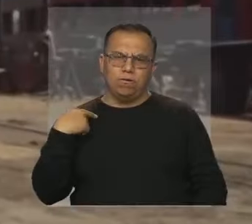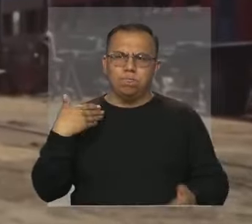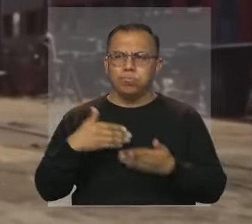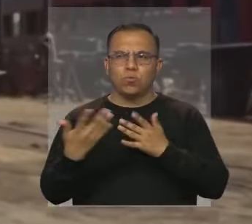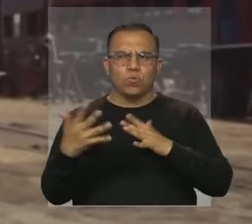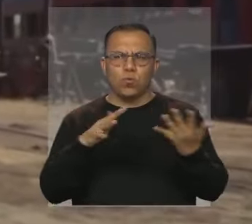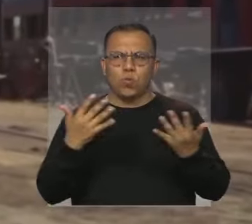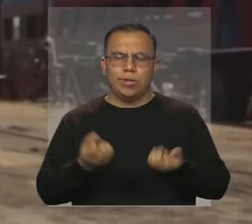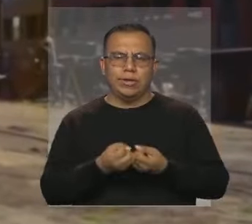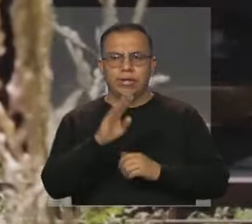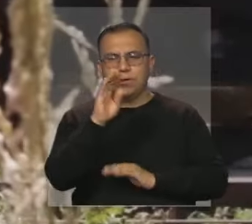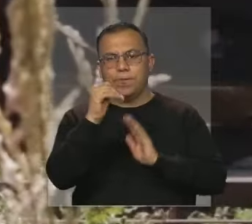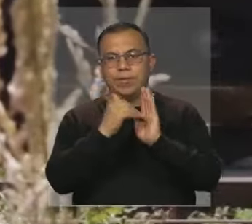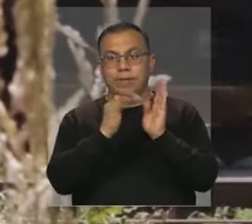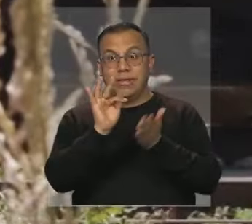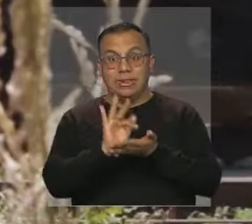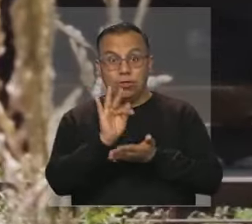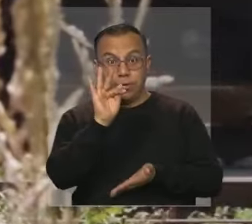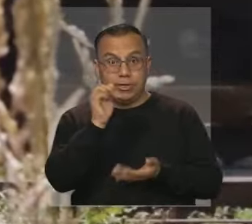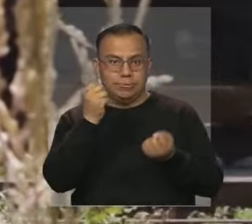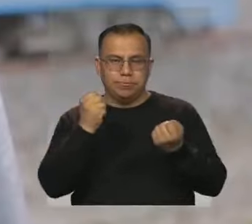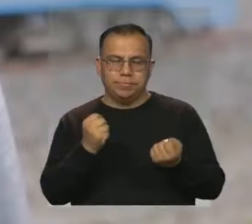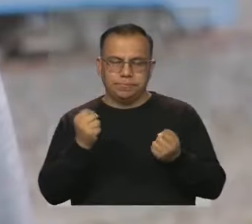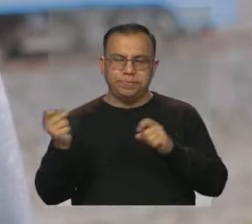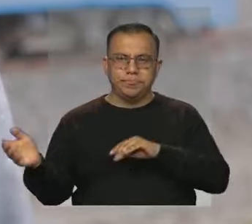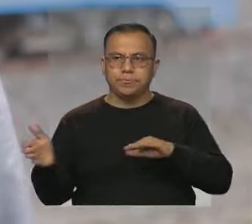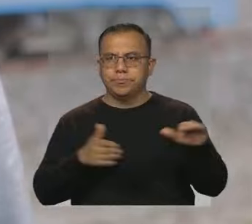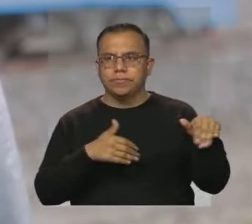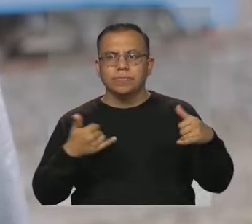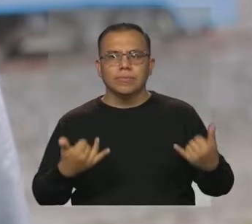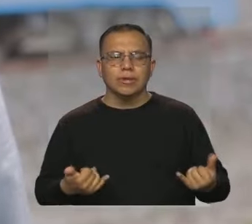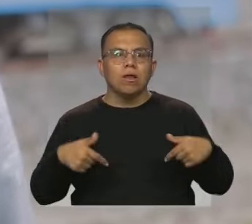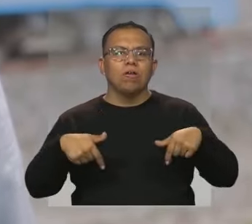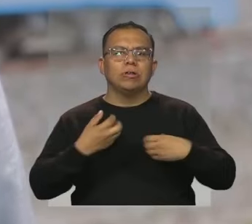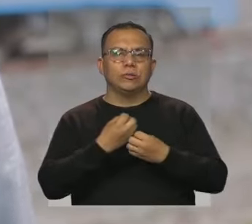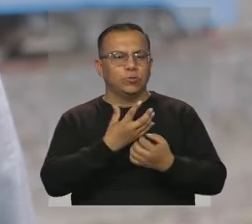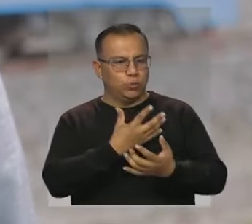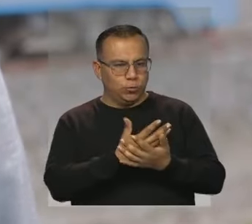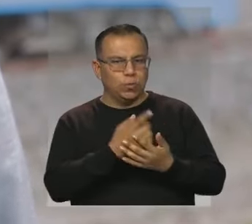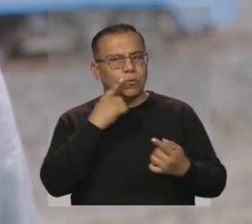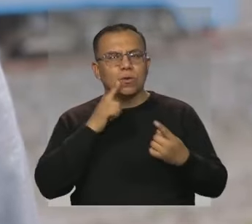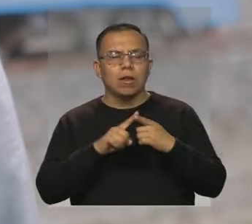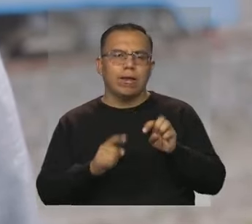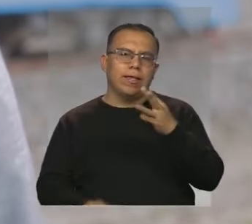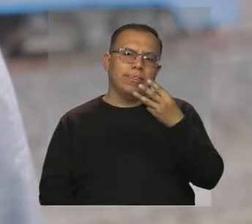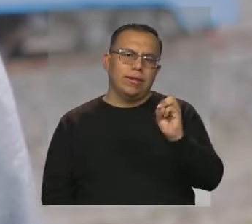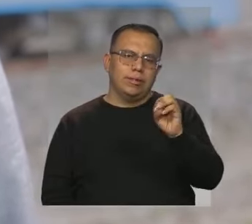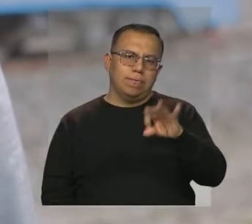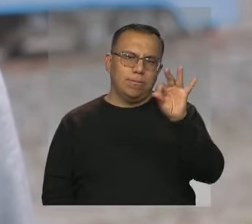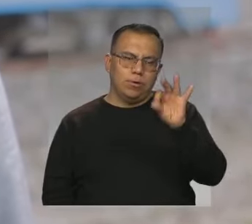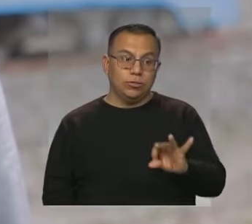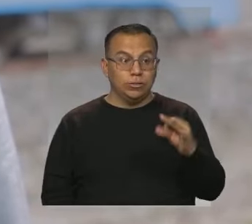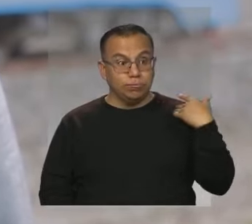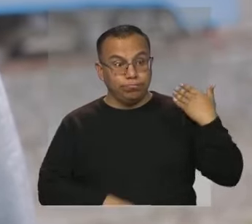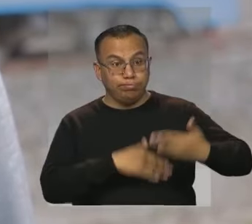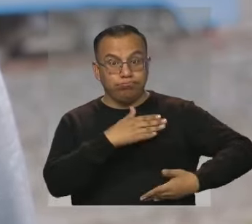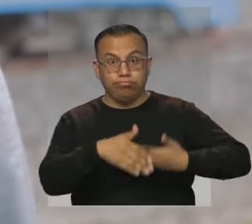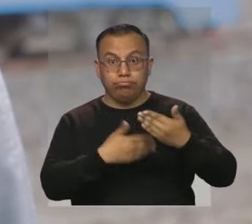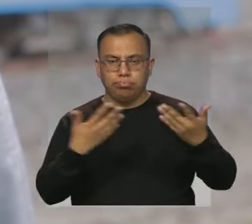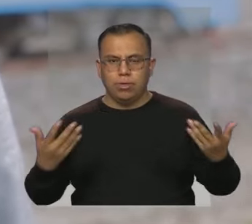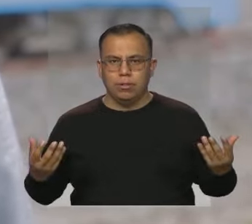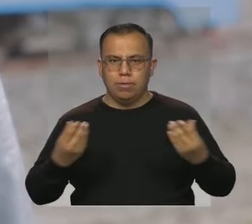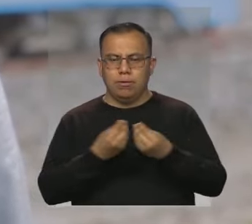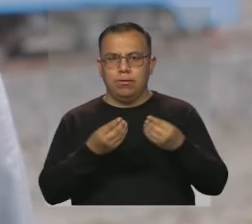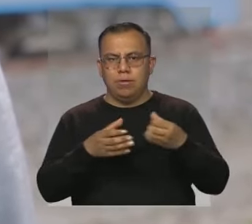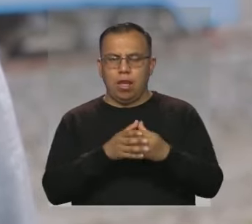alrededor de 90,000 toneladas de carga finalmente tenemos en estructuración al 30% de Avance en la prefactibilidad